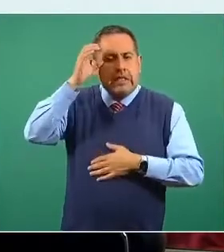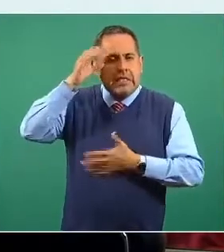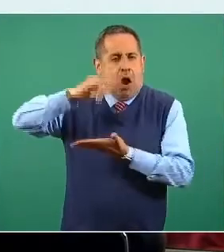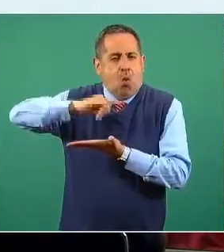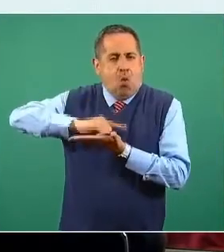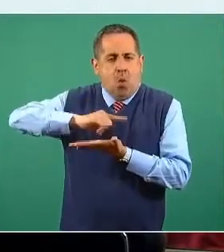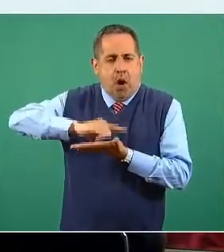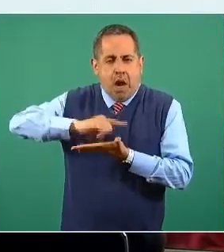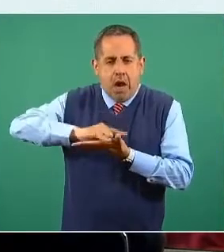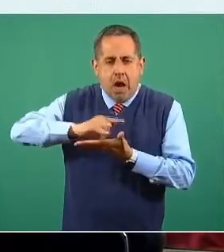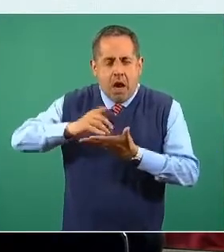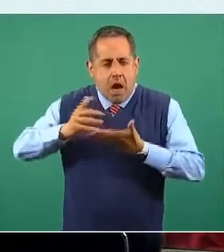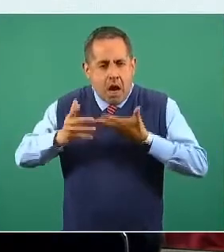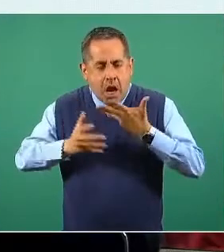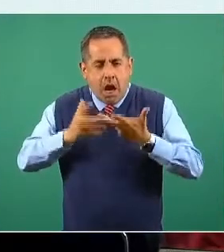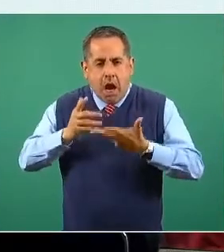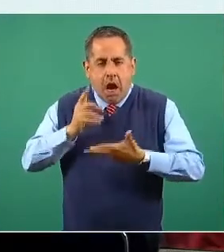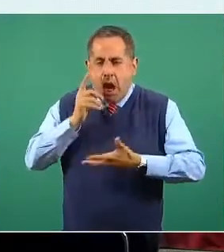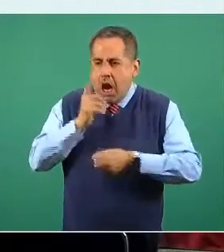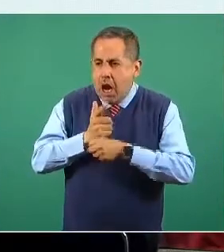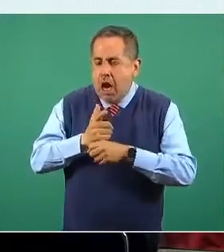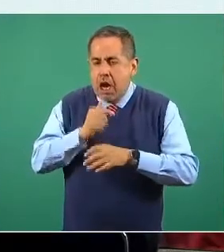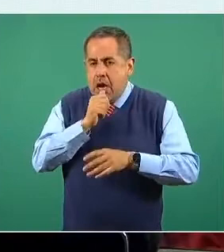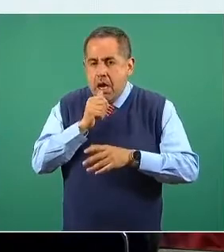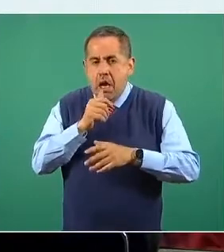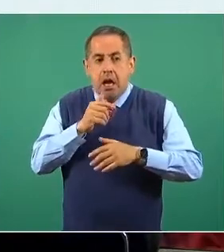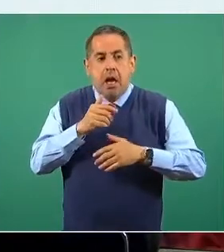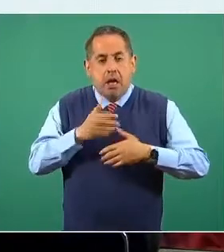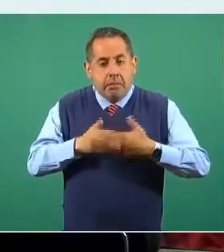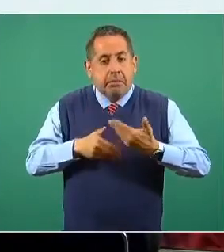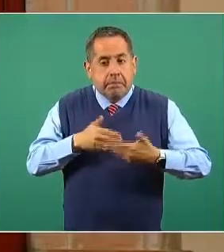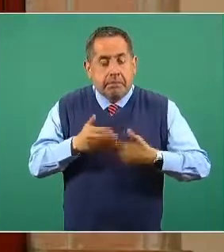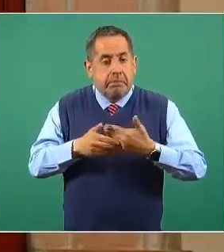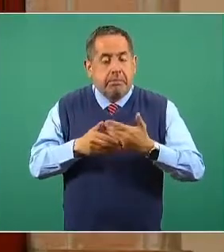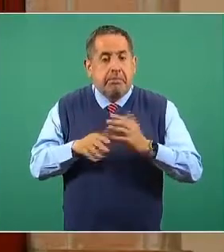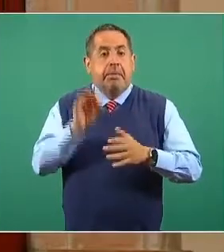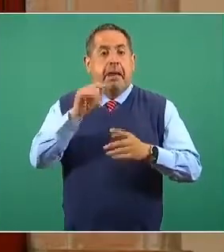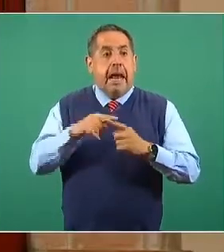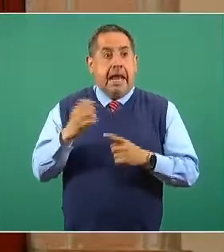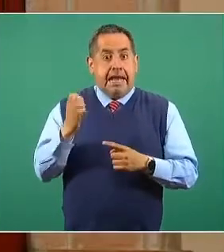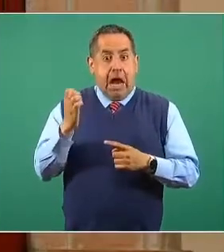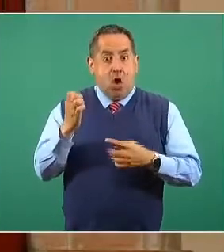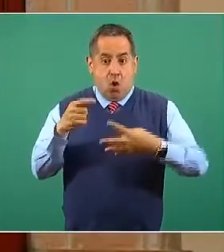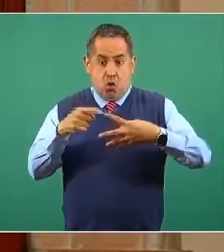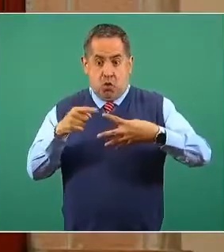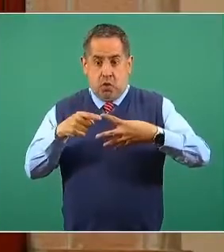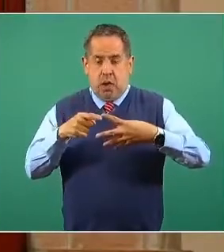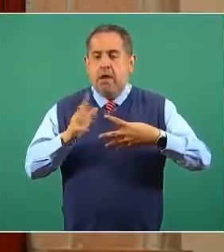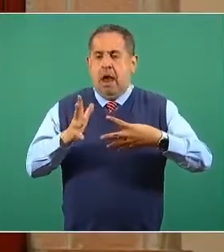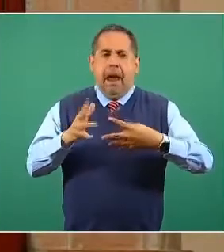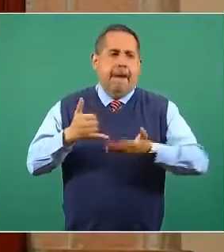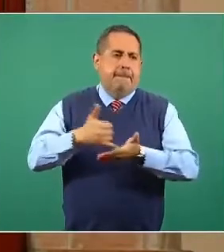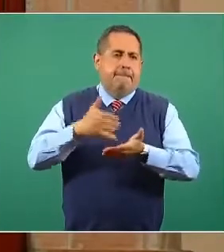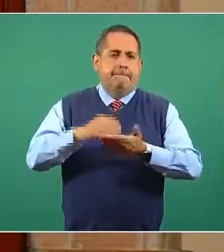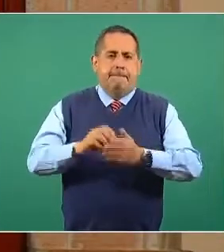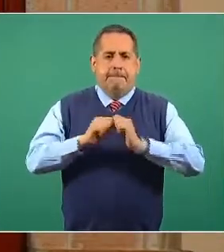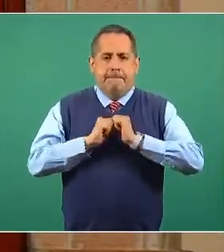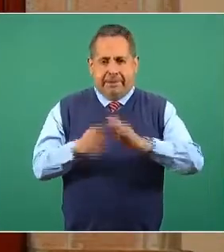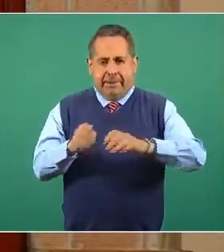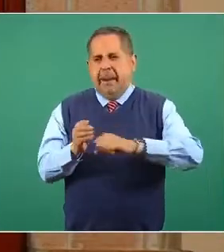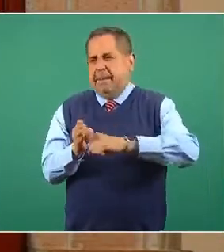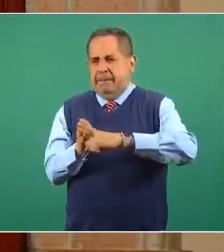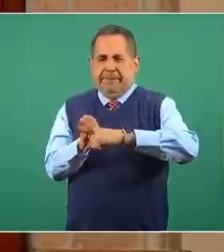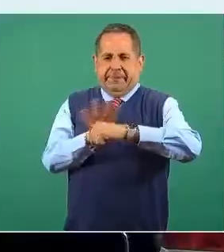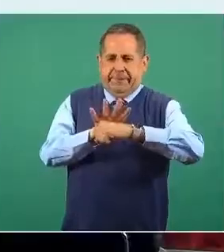tenía identificado un agente. Semanas después, ya para la primera semana de enero, se publicaba precisamente que era un coronavirus